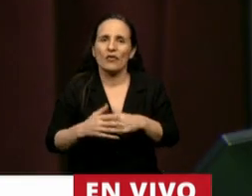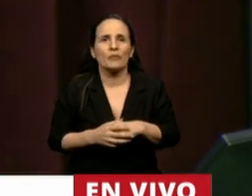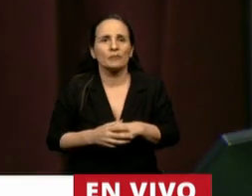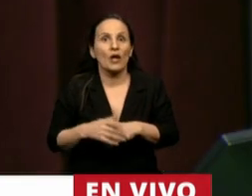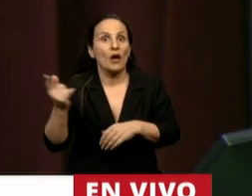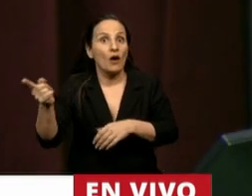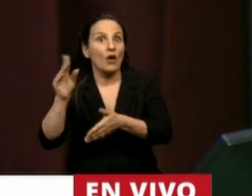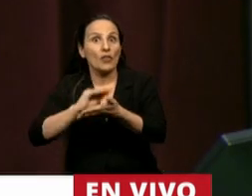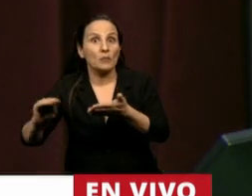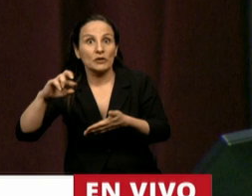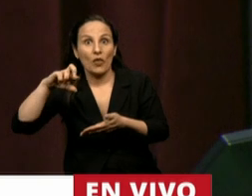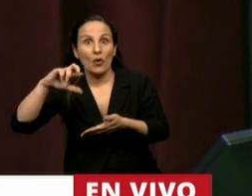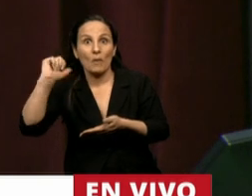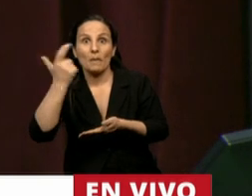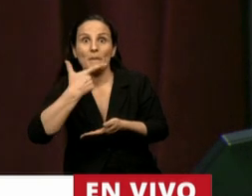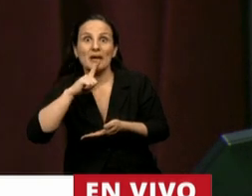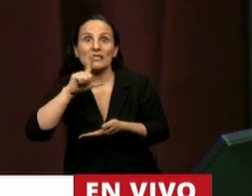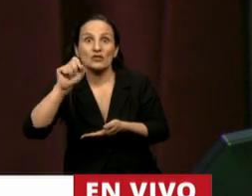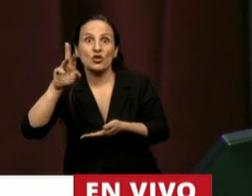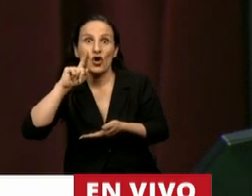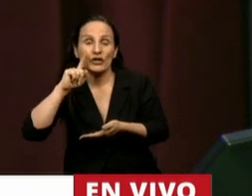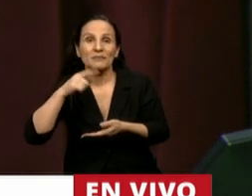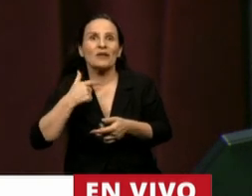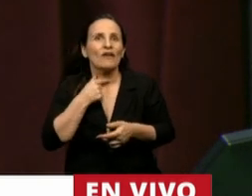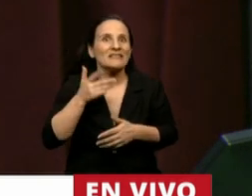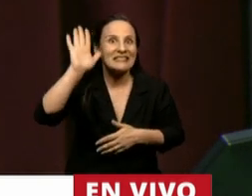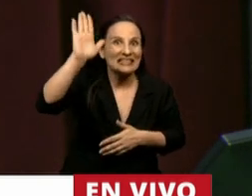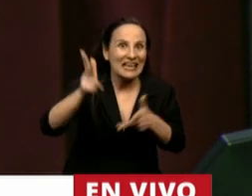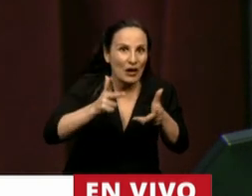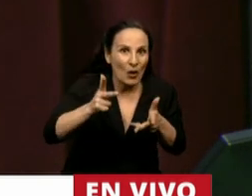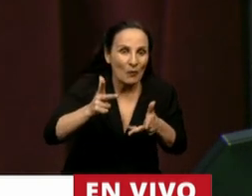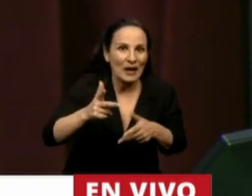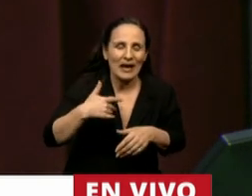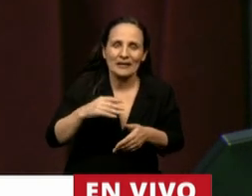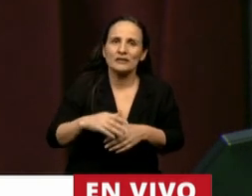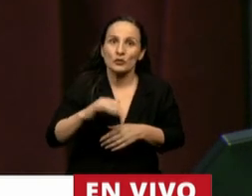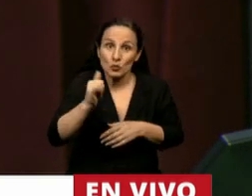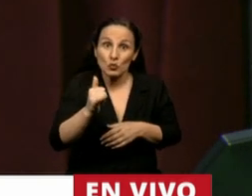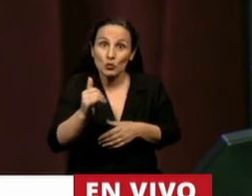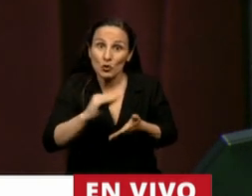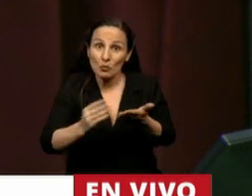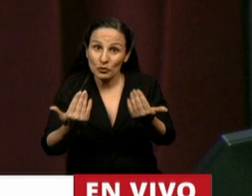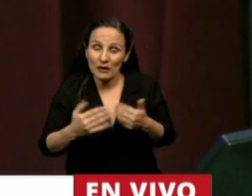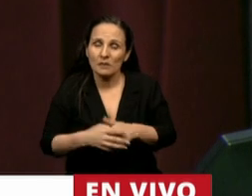diputado pastori diputado pastori pido la palabra presidente pastori pido la palabra sí